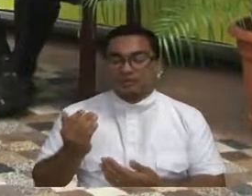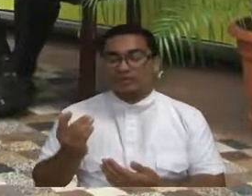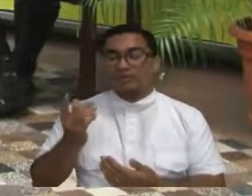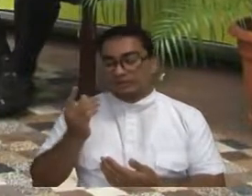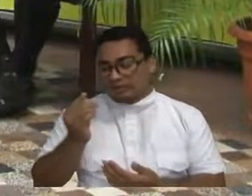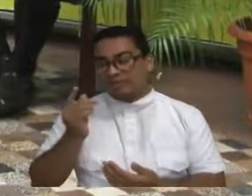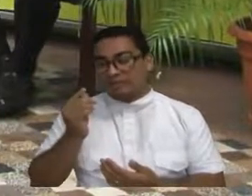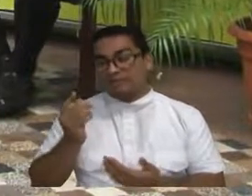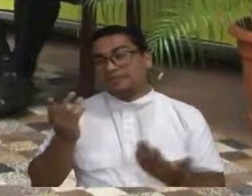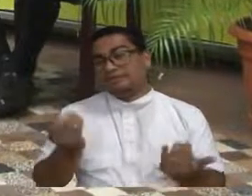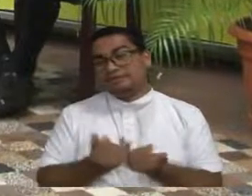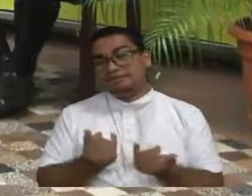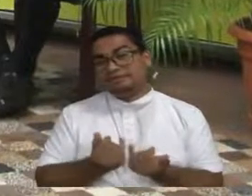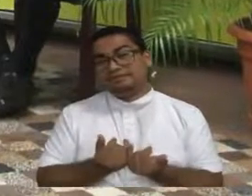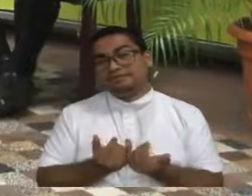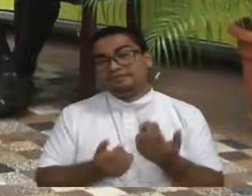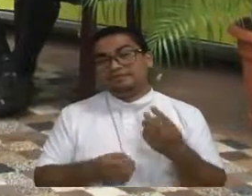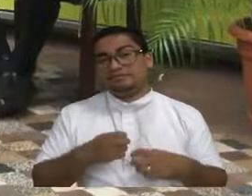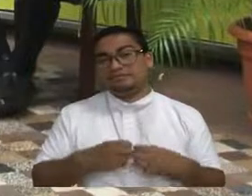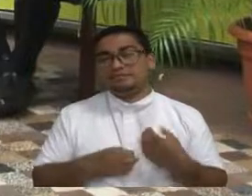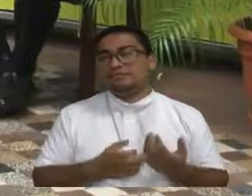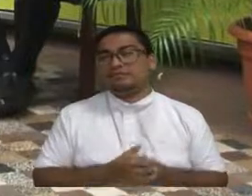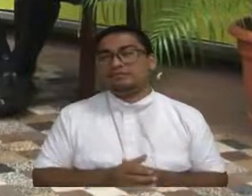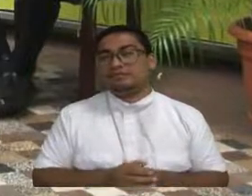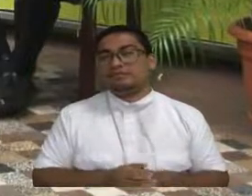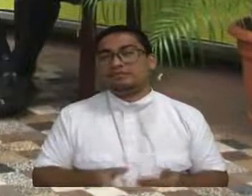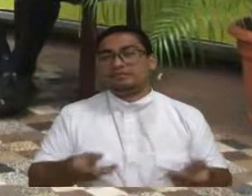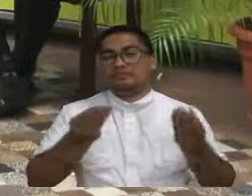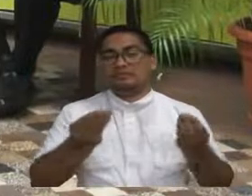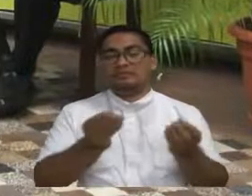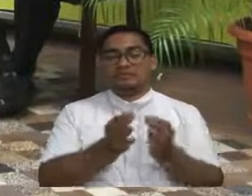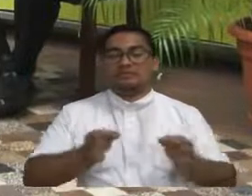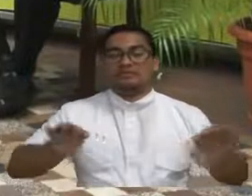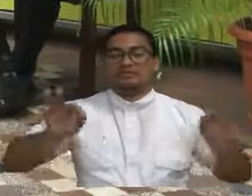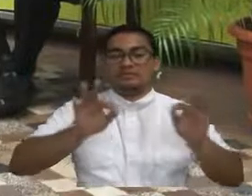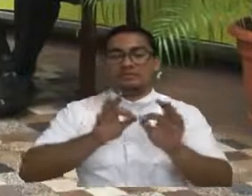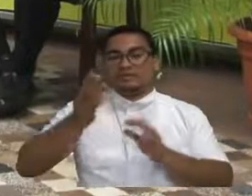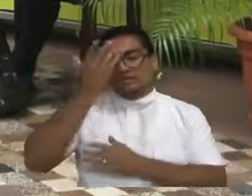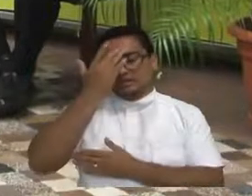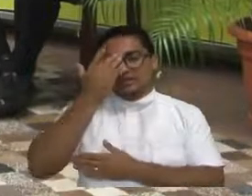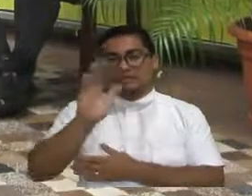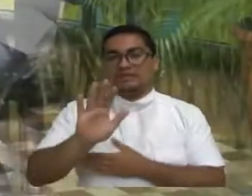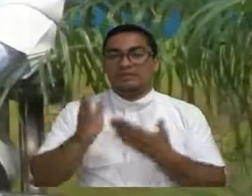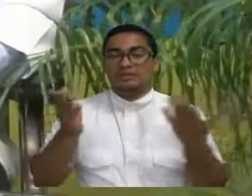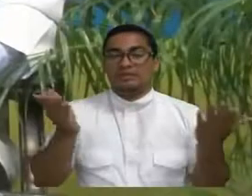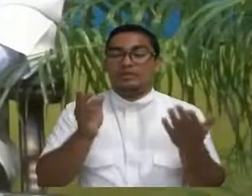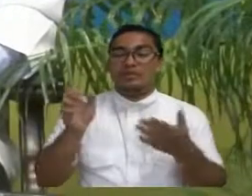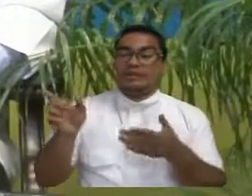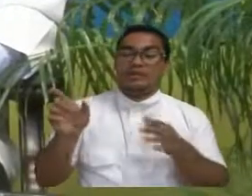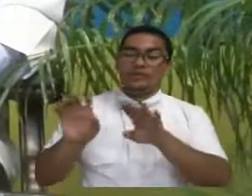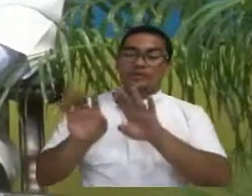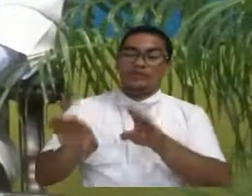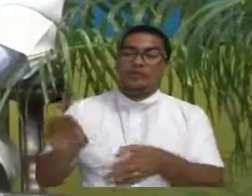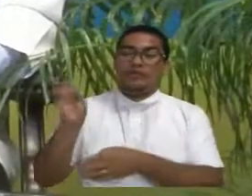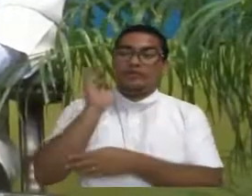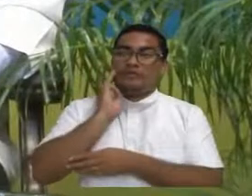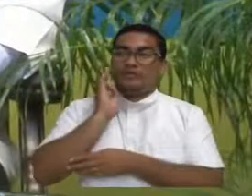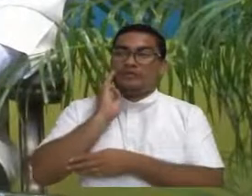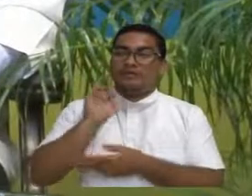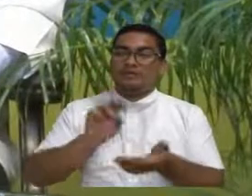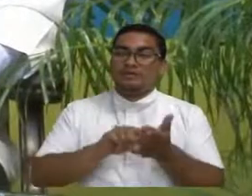por ejemplo, ¿verdad? Es importante que saber también de que si a esta madre le presenta una